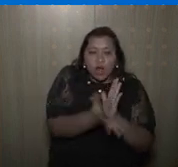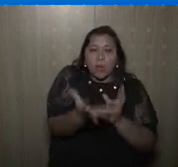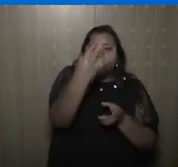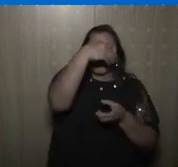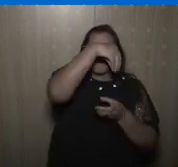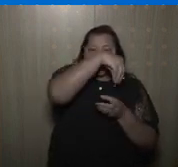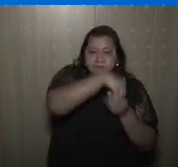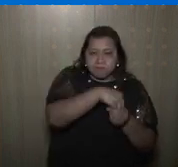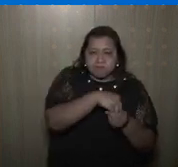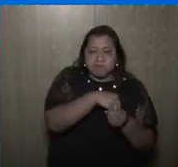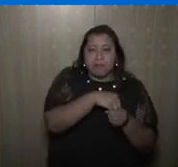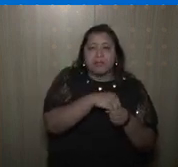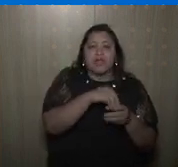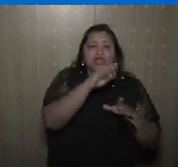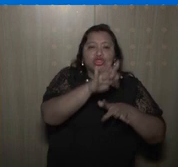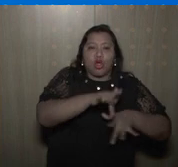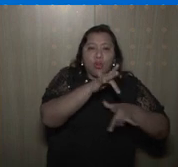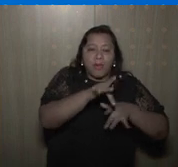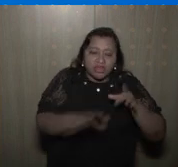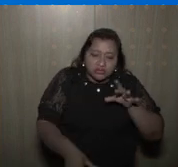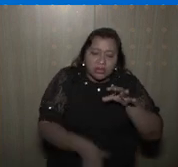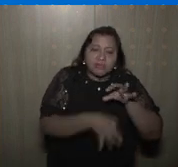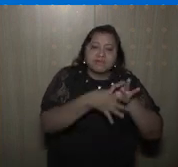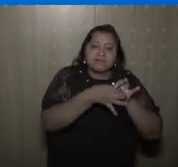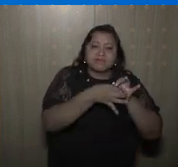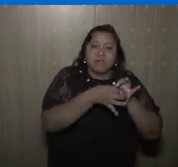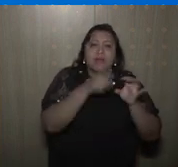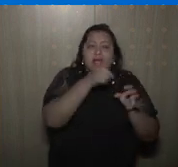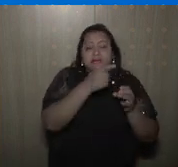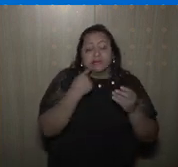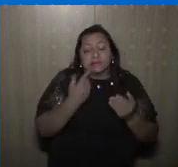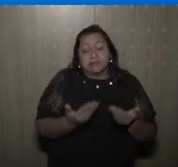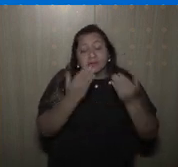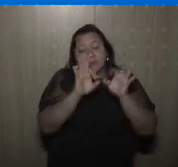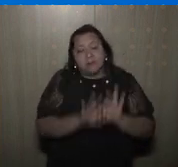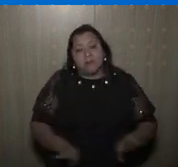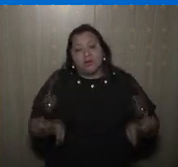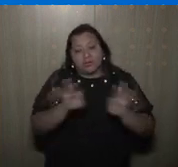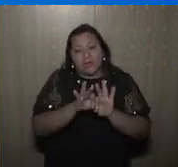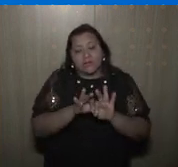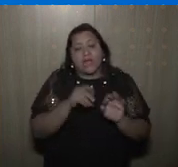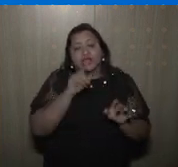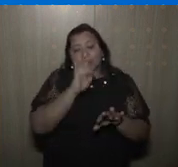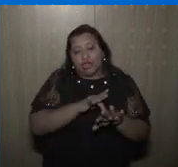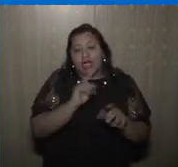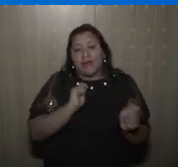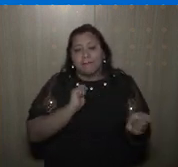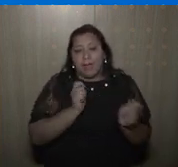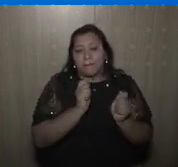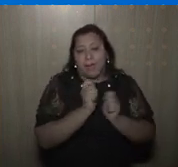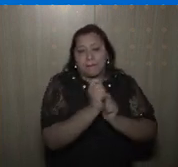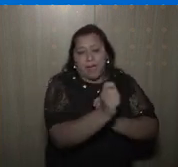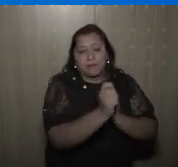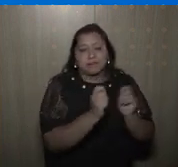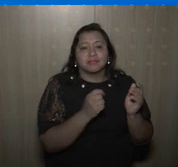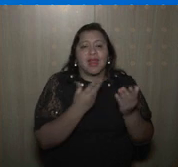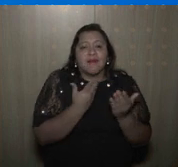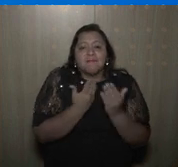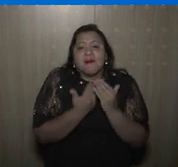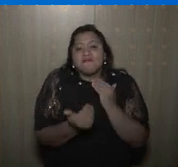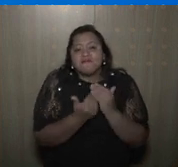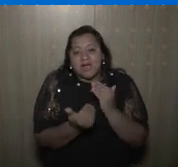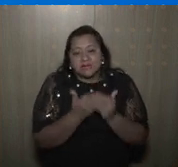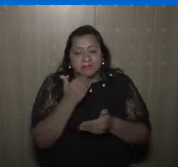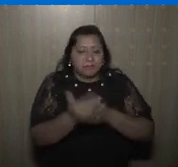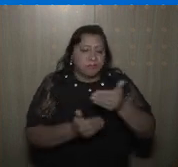través de los documentos adjuntos, lo cual estimamos no es conveniente. Entonces habrá que hacer algunas mejoras en esta plataforma para facilitar esos